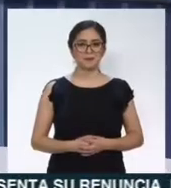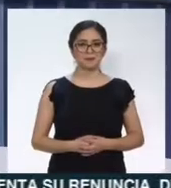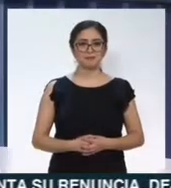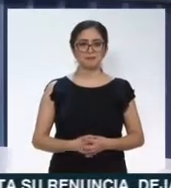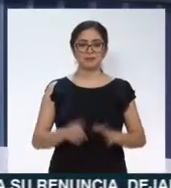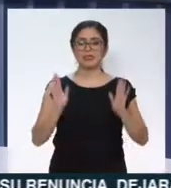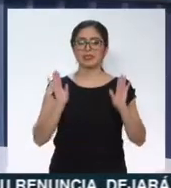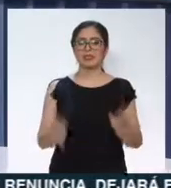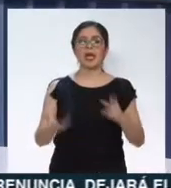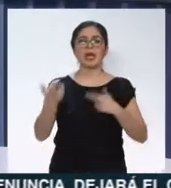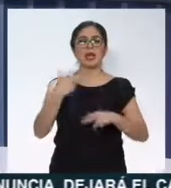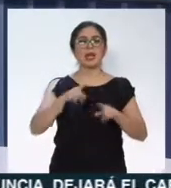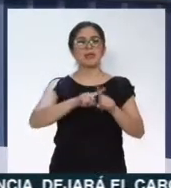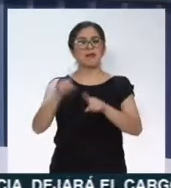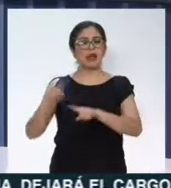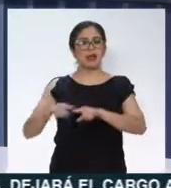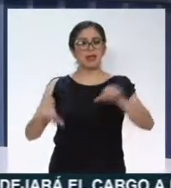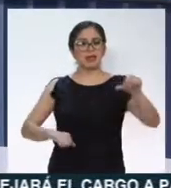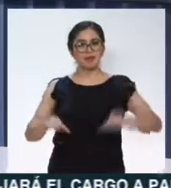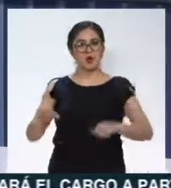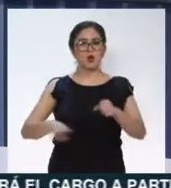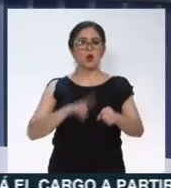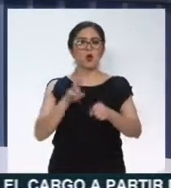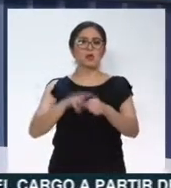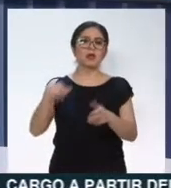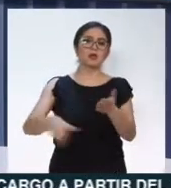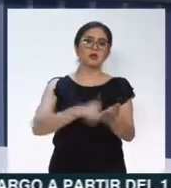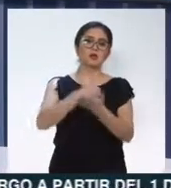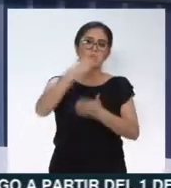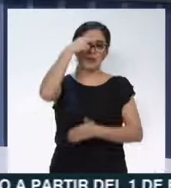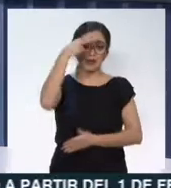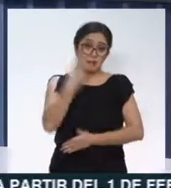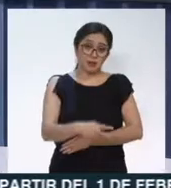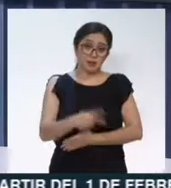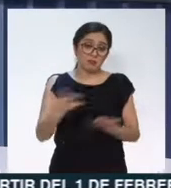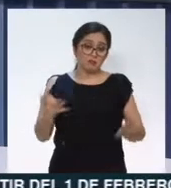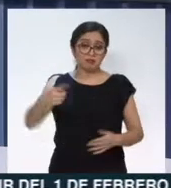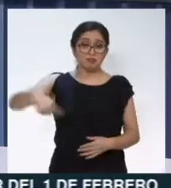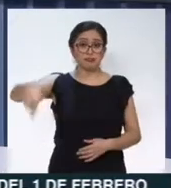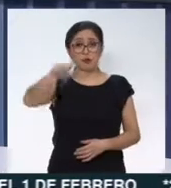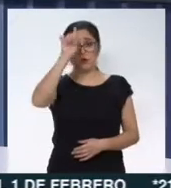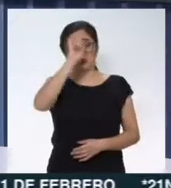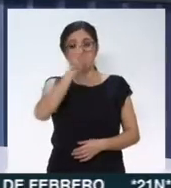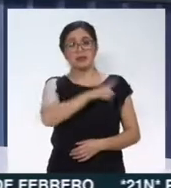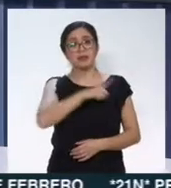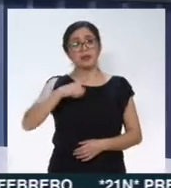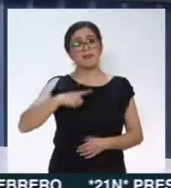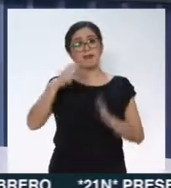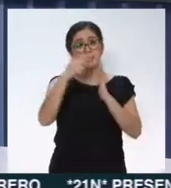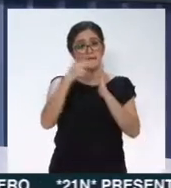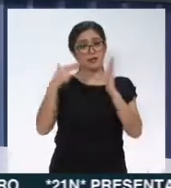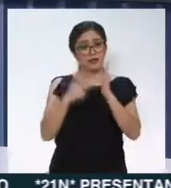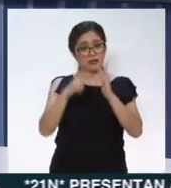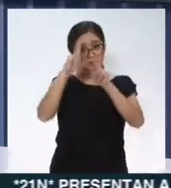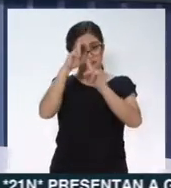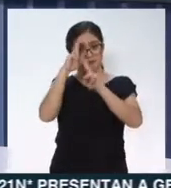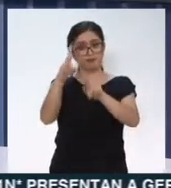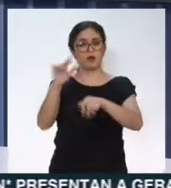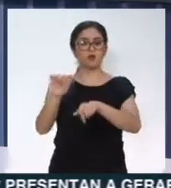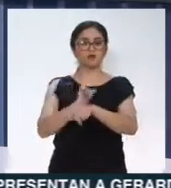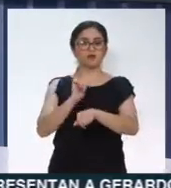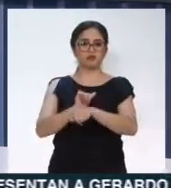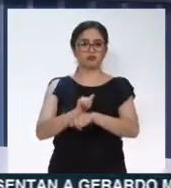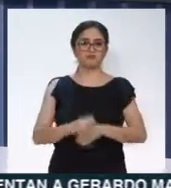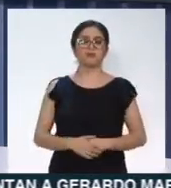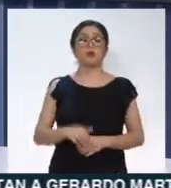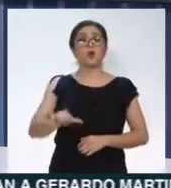Regresa a la normalidad a la Ciudad de México y con ello, bueno, para el bien de todos, la recomendación de respetar el reglamento de tránsito. Y cambiamos de tema, porque